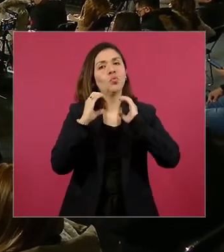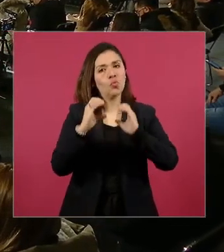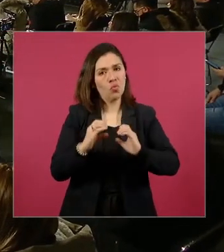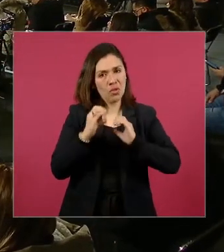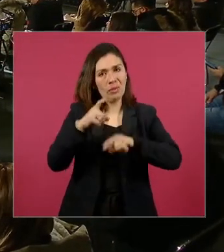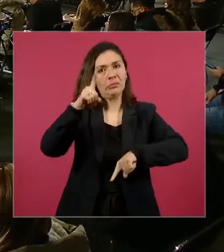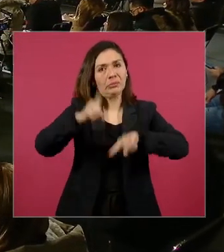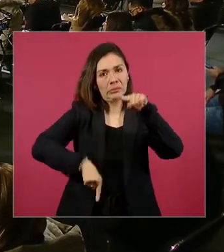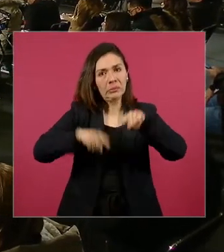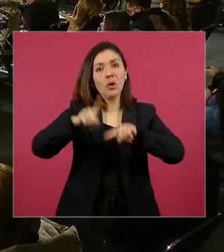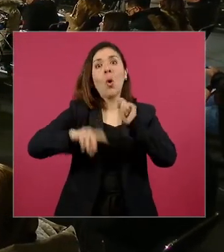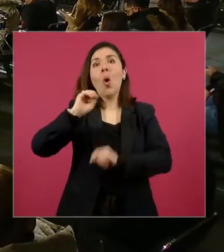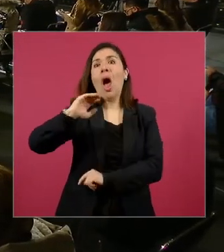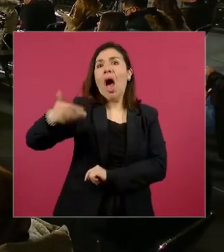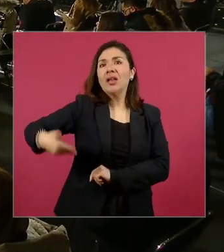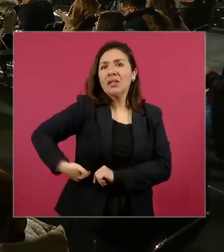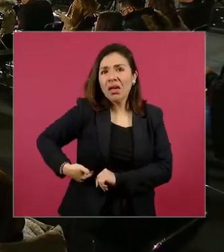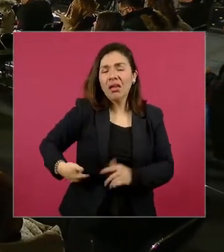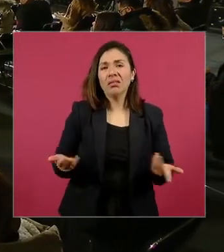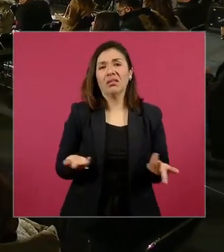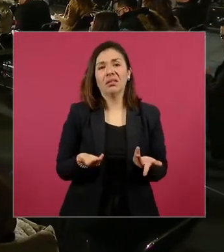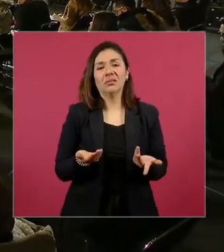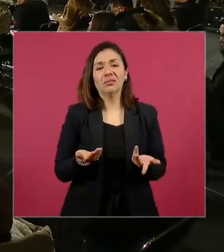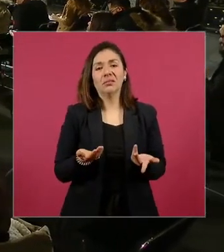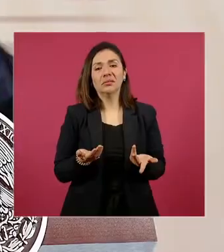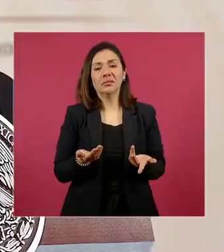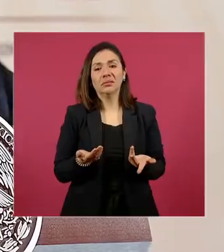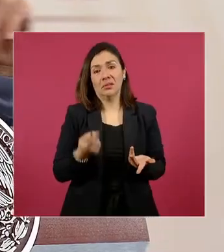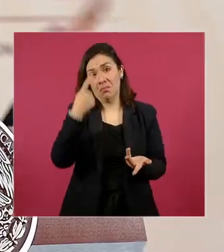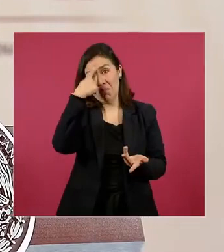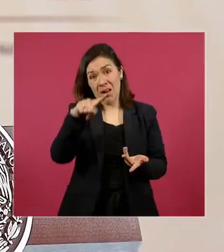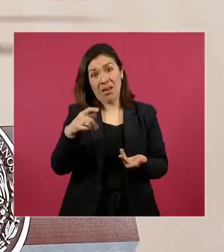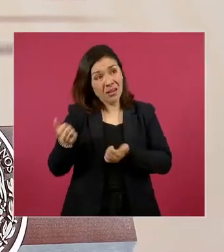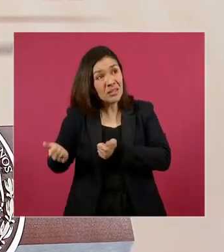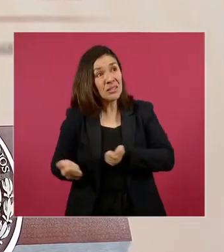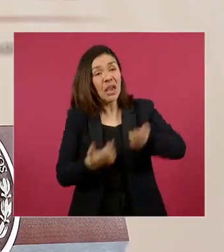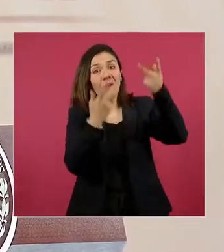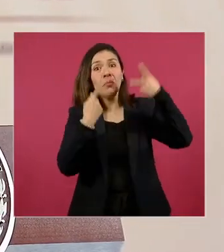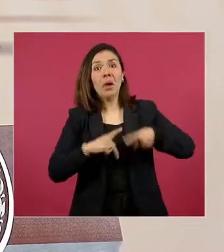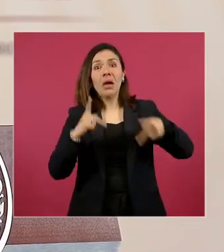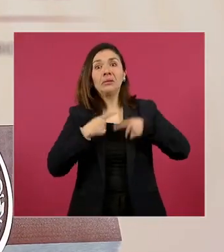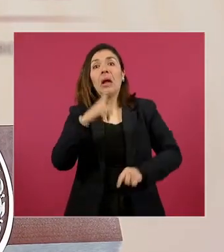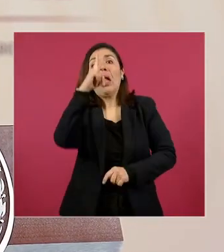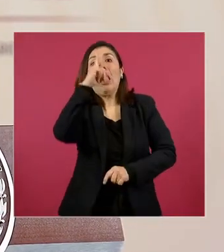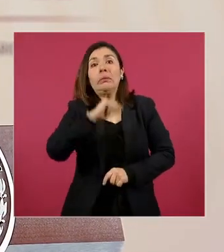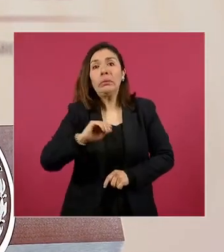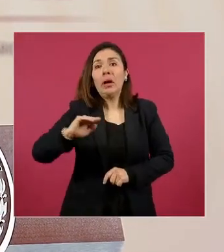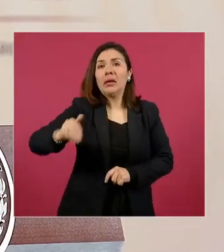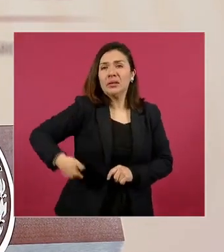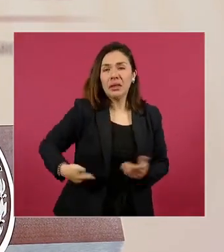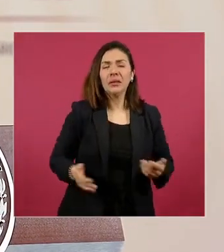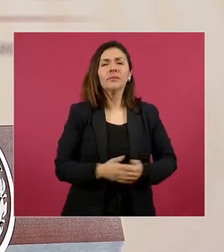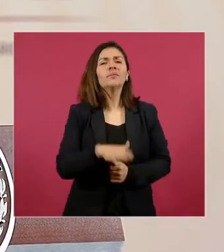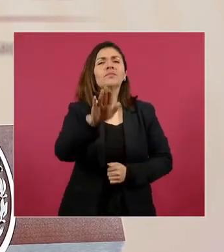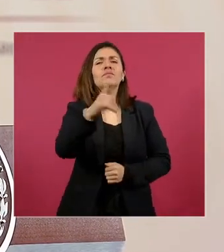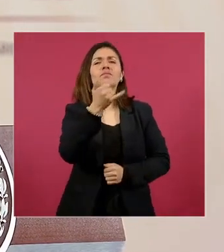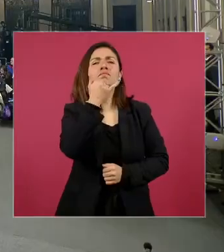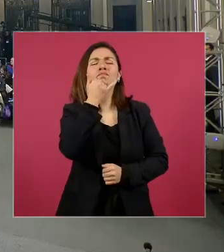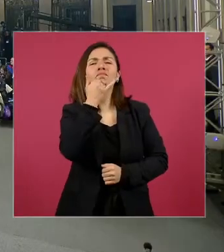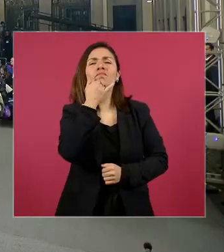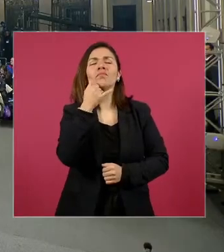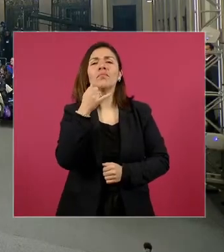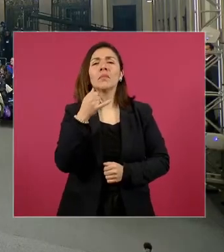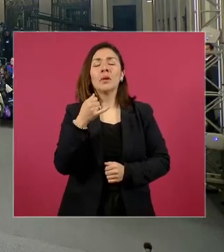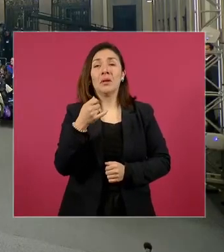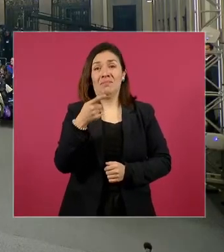que no haya accidentes en el traslado. De esta caravana migrante,